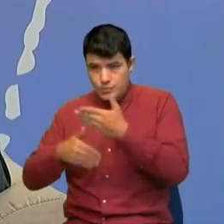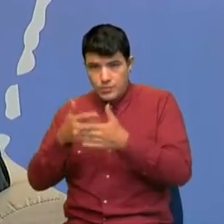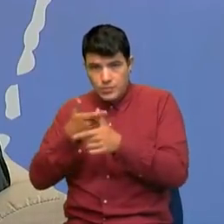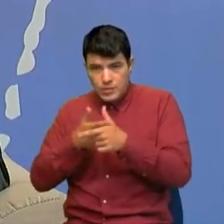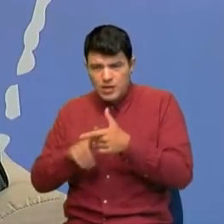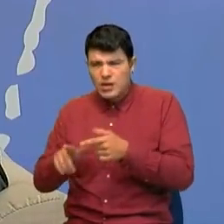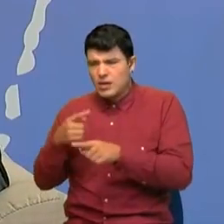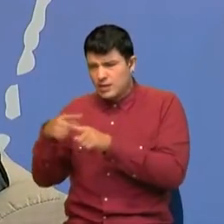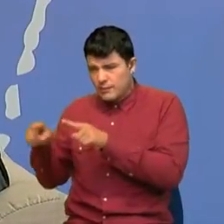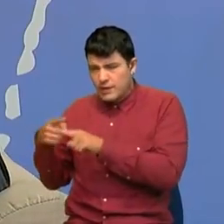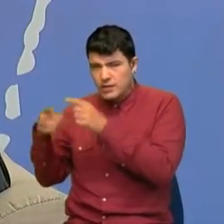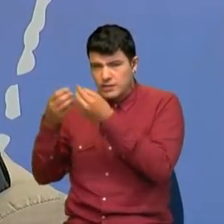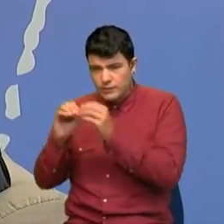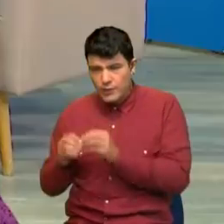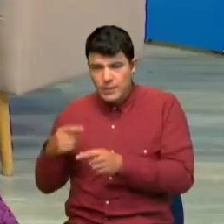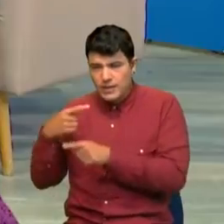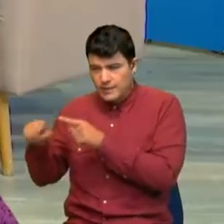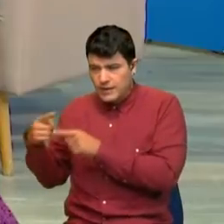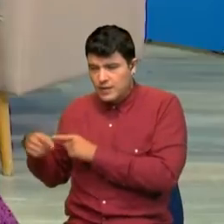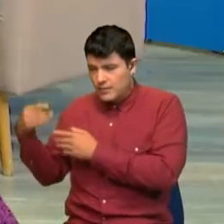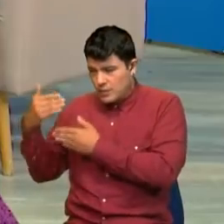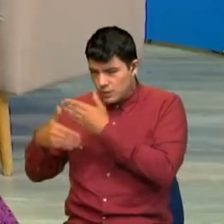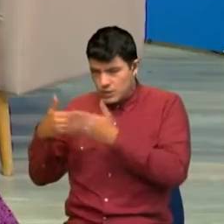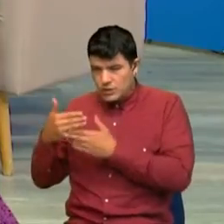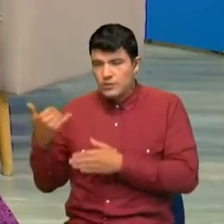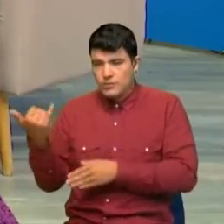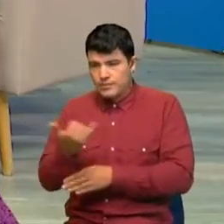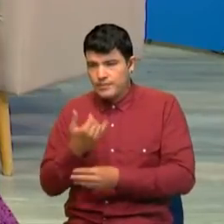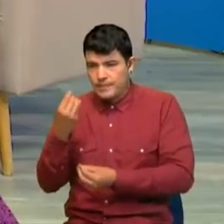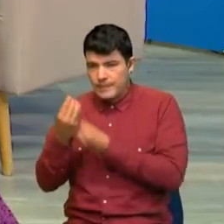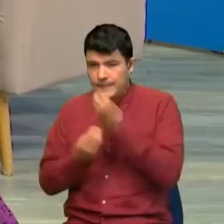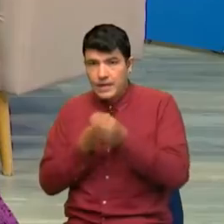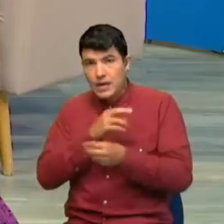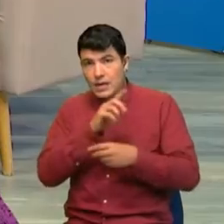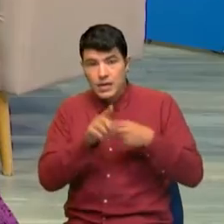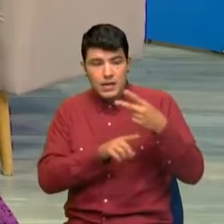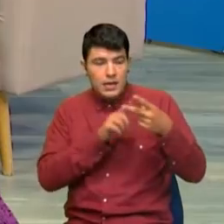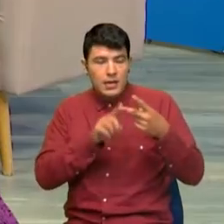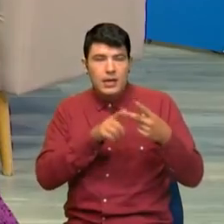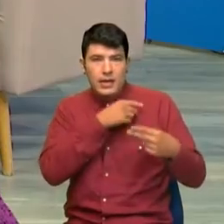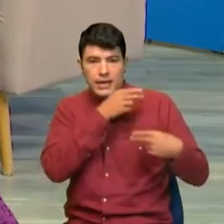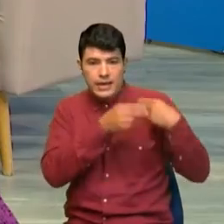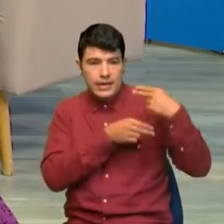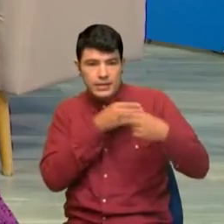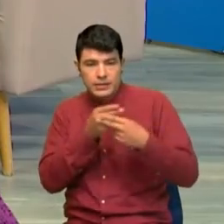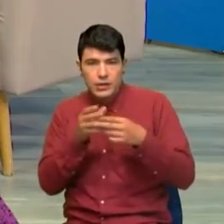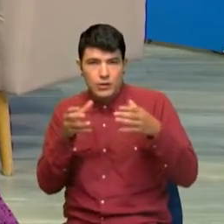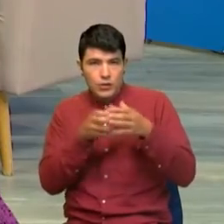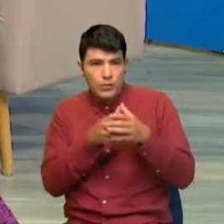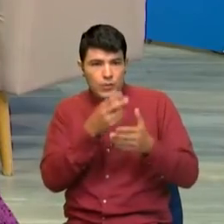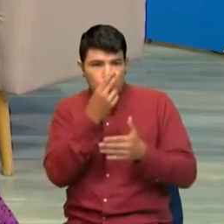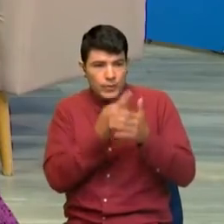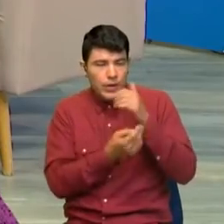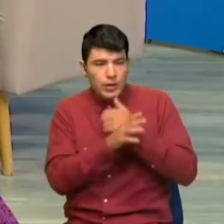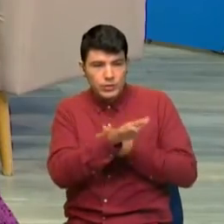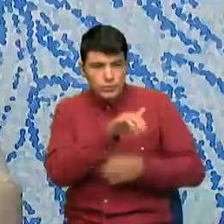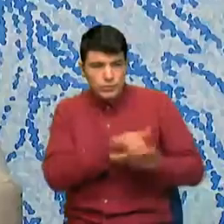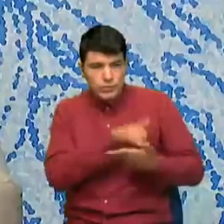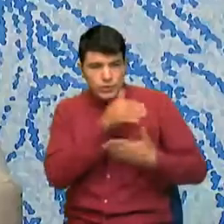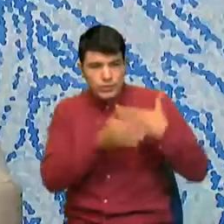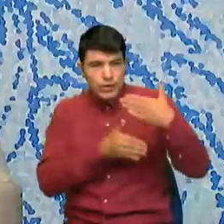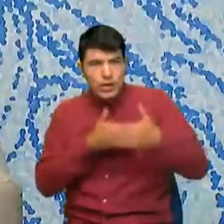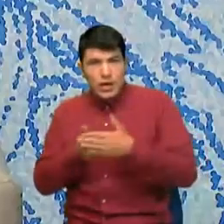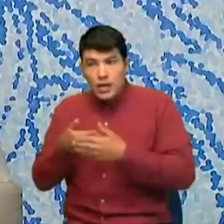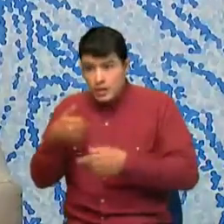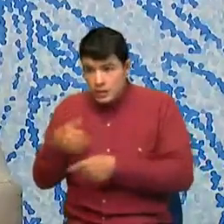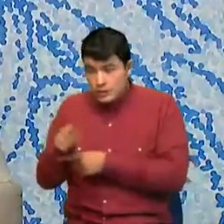distintas clases, hay distintos procedimientos para llevarlo, y lo otro es la herencia, que es el conjunto de bienes que van a recaer en los herederos. Que es